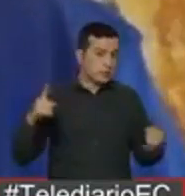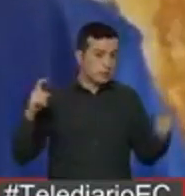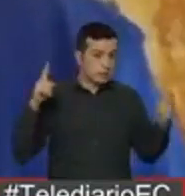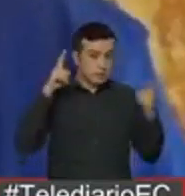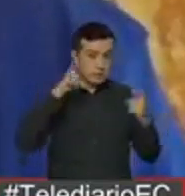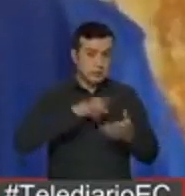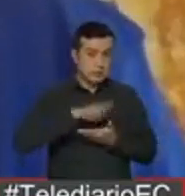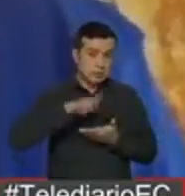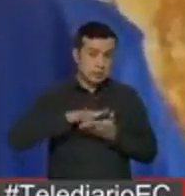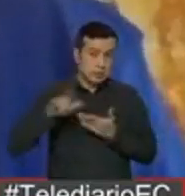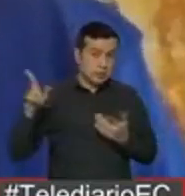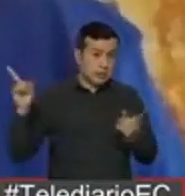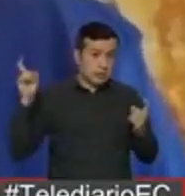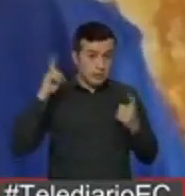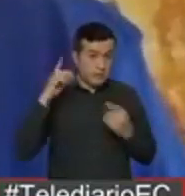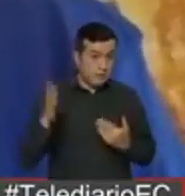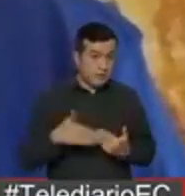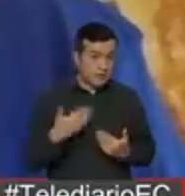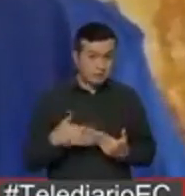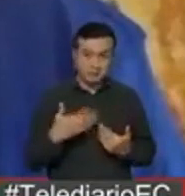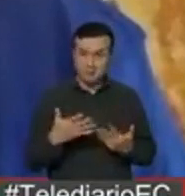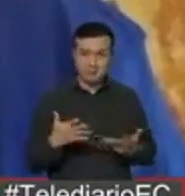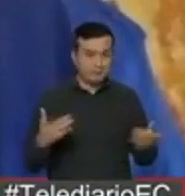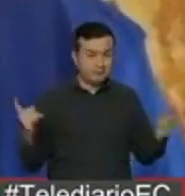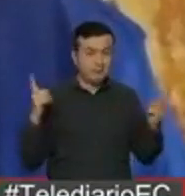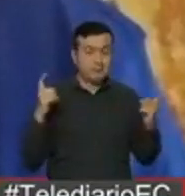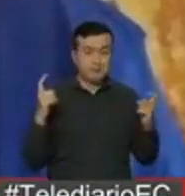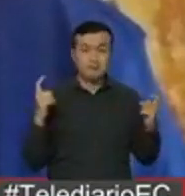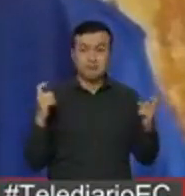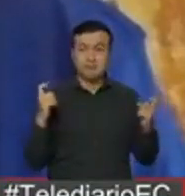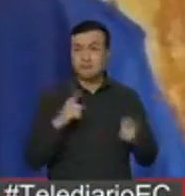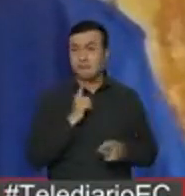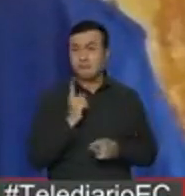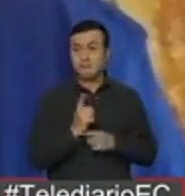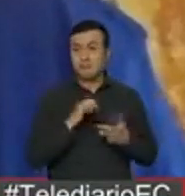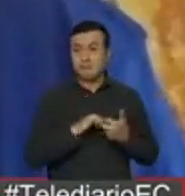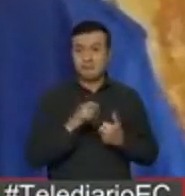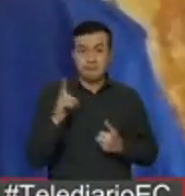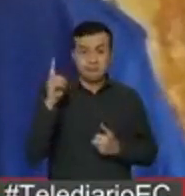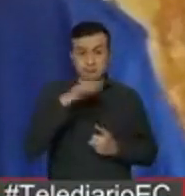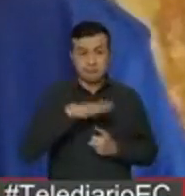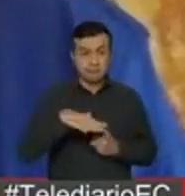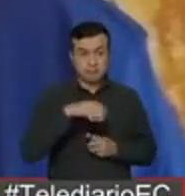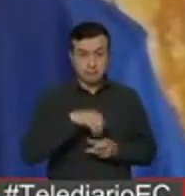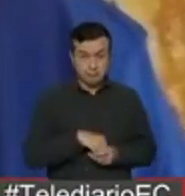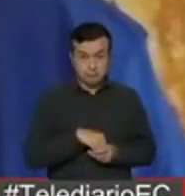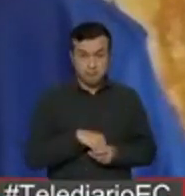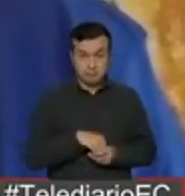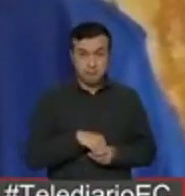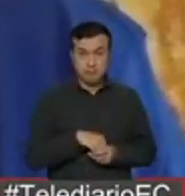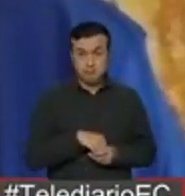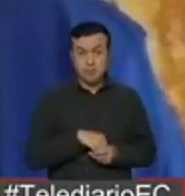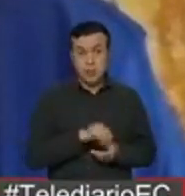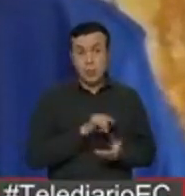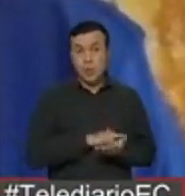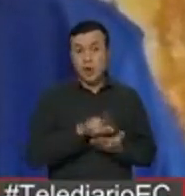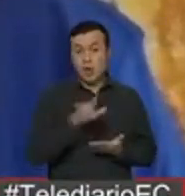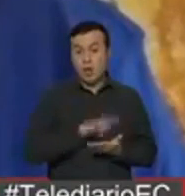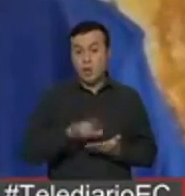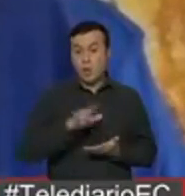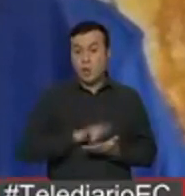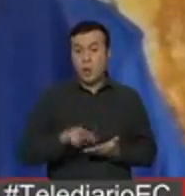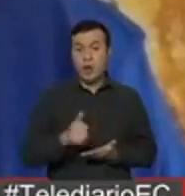vuelos regulares, la competencia es bastante agresiva. Los vuelos charter nos dieron la posibilidad